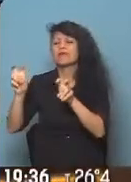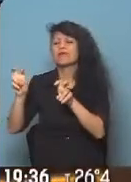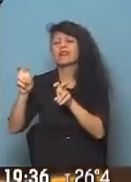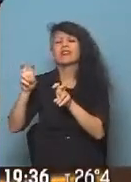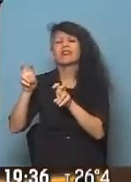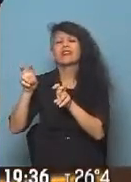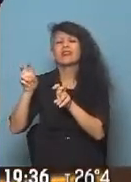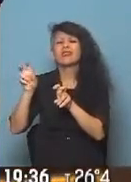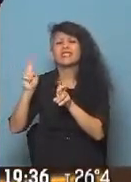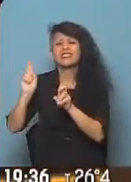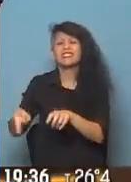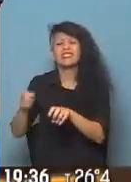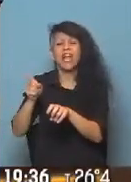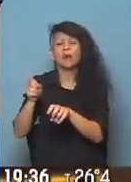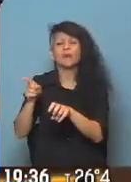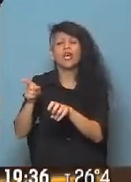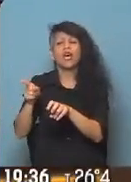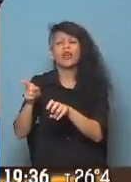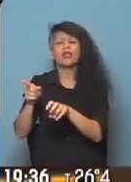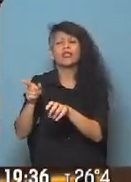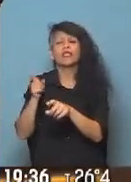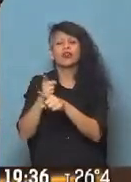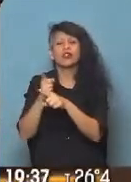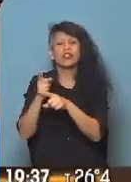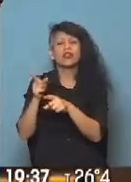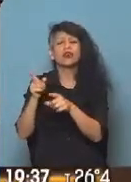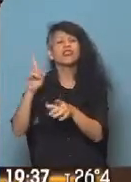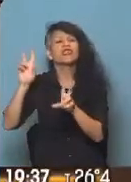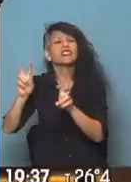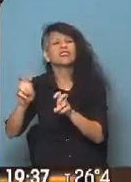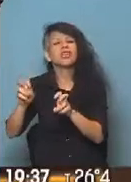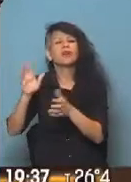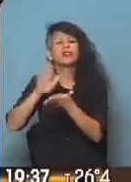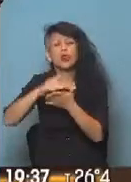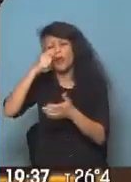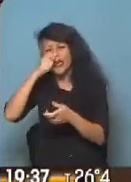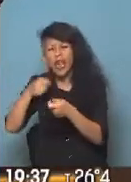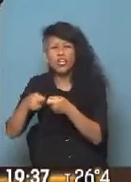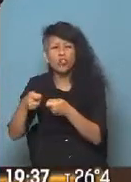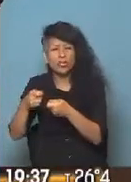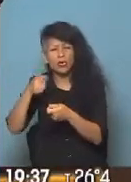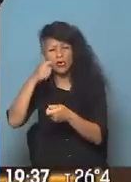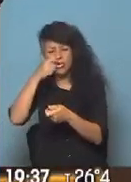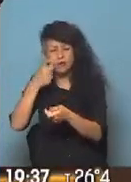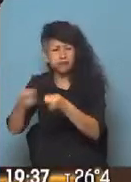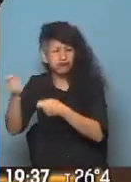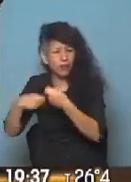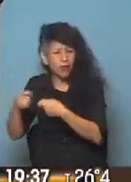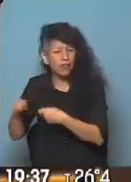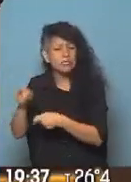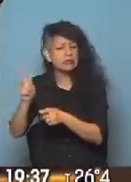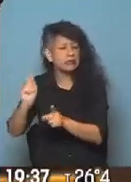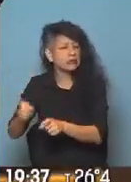que estaba vinculada a la causa de unicenter y los narcotráficos y por último estas